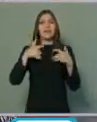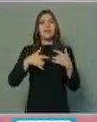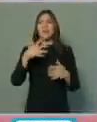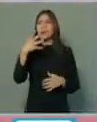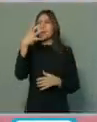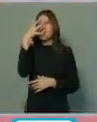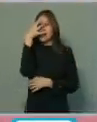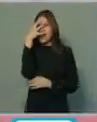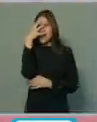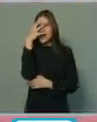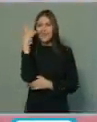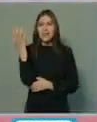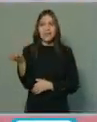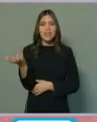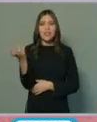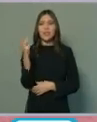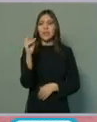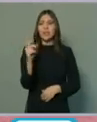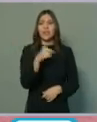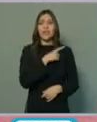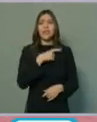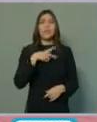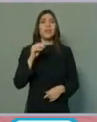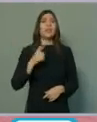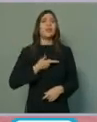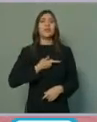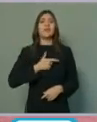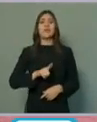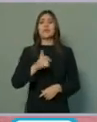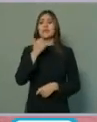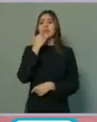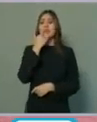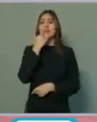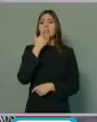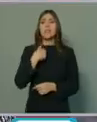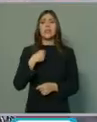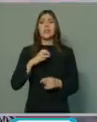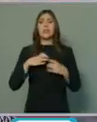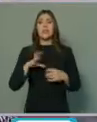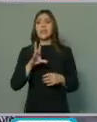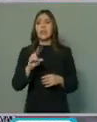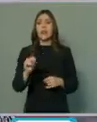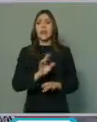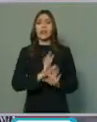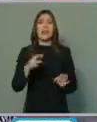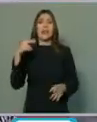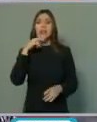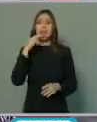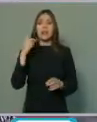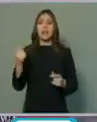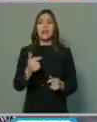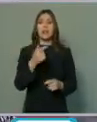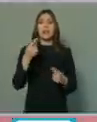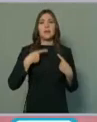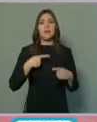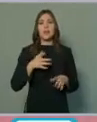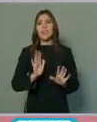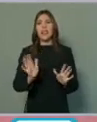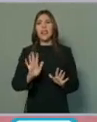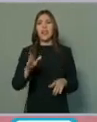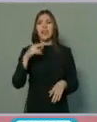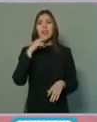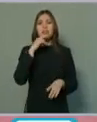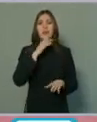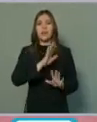inhibición y tiene que ver con este no gustarme. En este O de el que mi apuro cuerpo, de decir, ya vamos a lo que sí. ya lo que sigue. Hay gente que se desespera y dice,